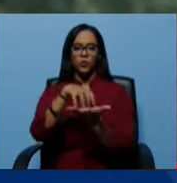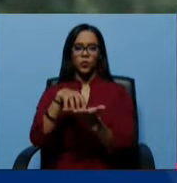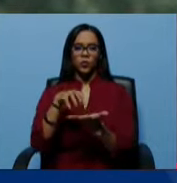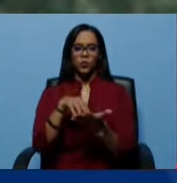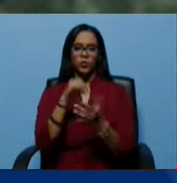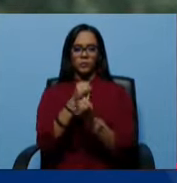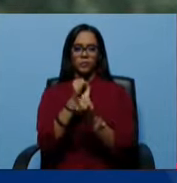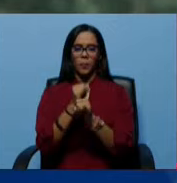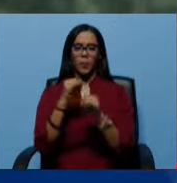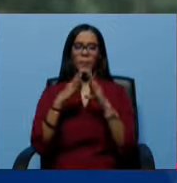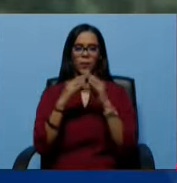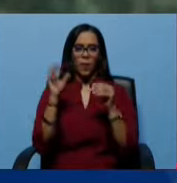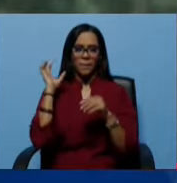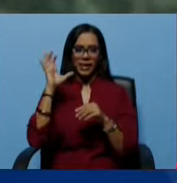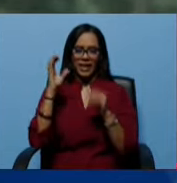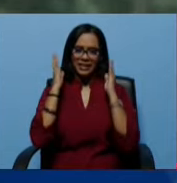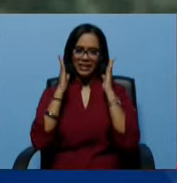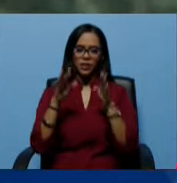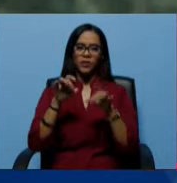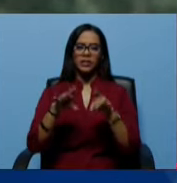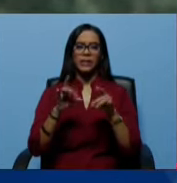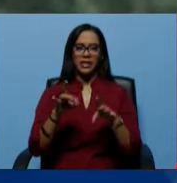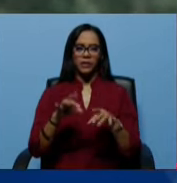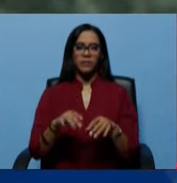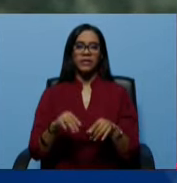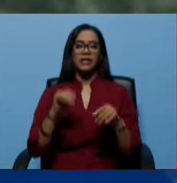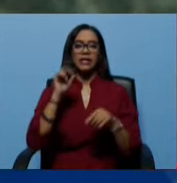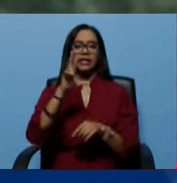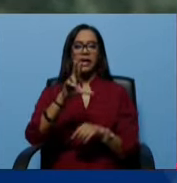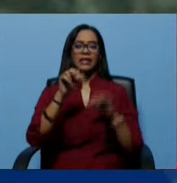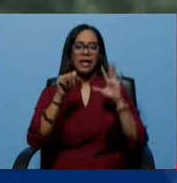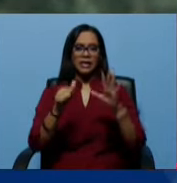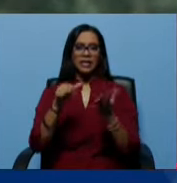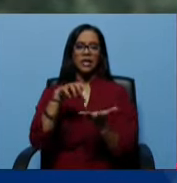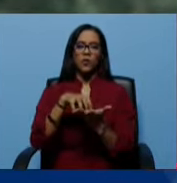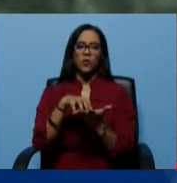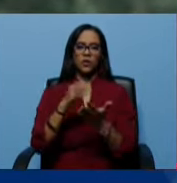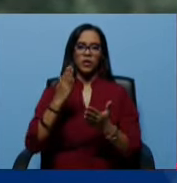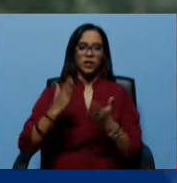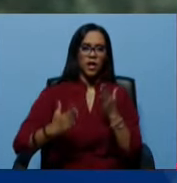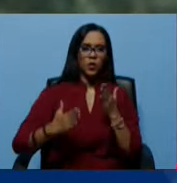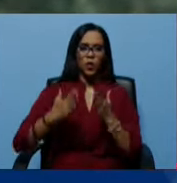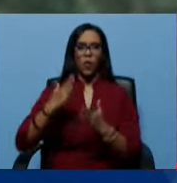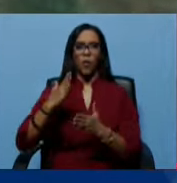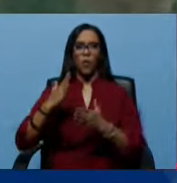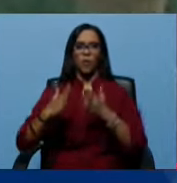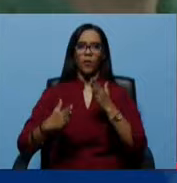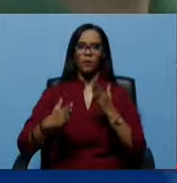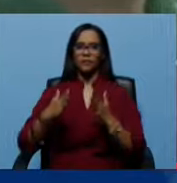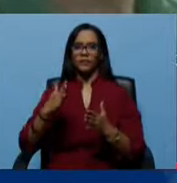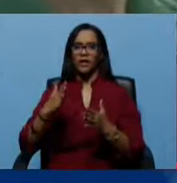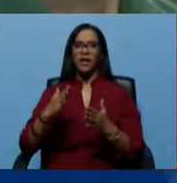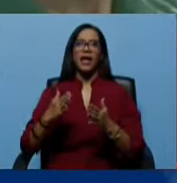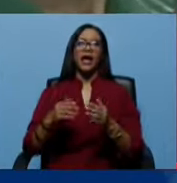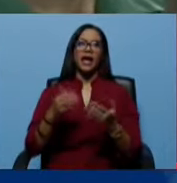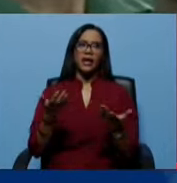país atendiendo al semillero. 36 núcleos de robótica en escuelas y